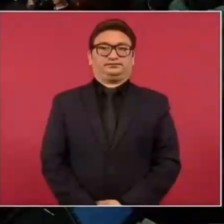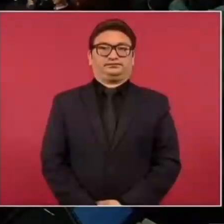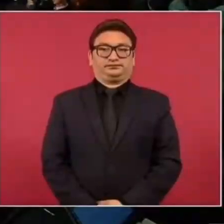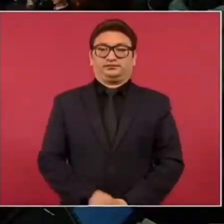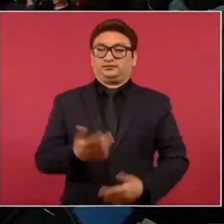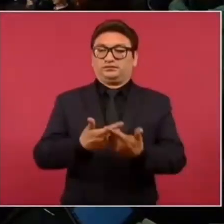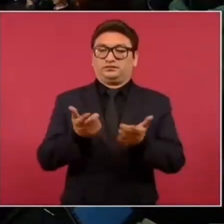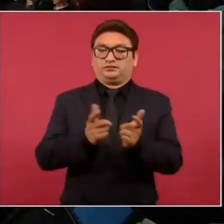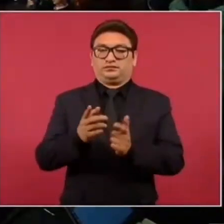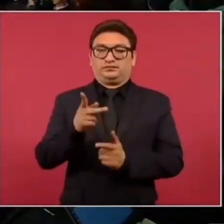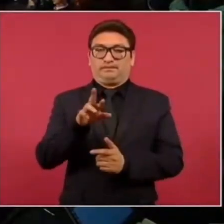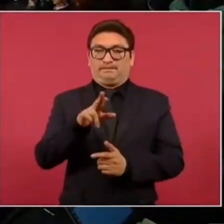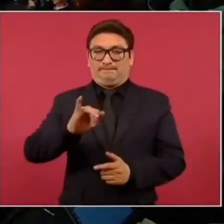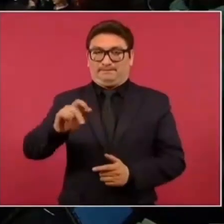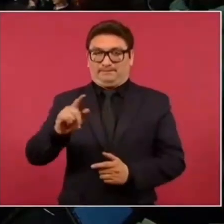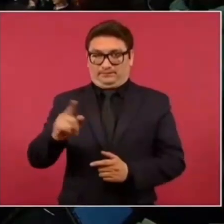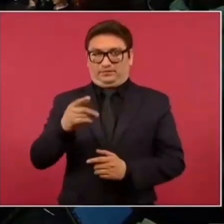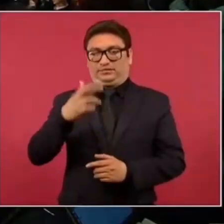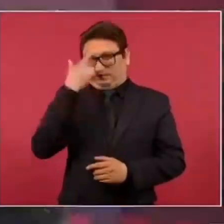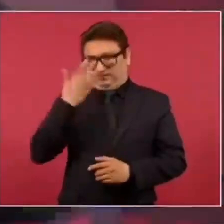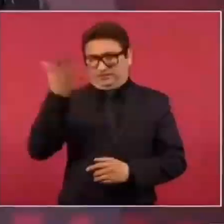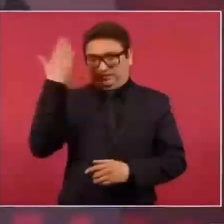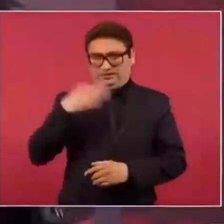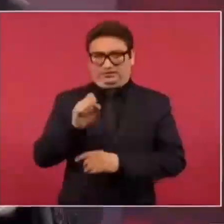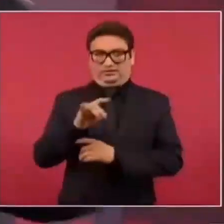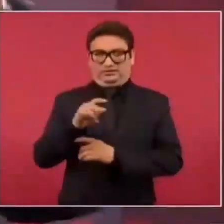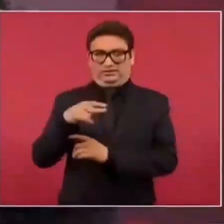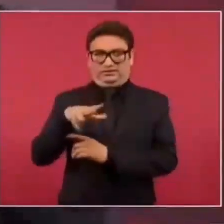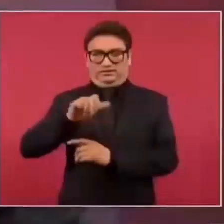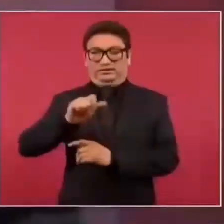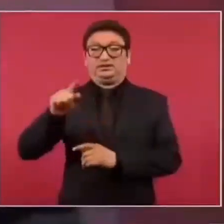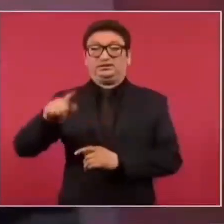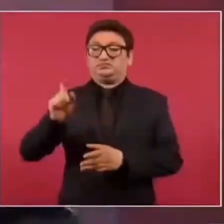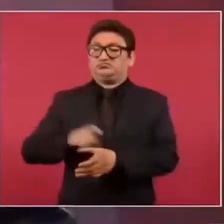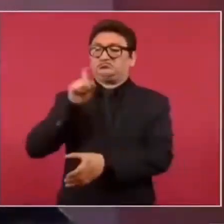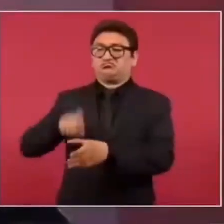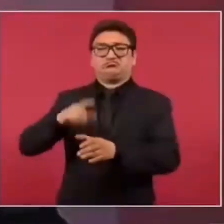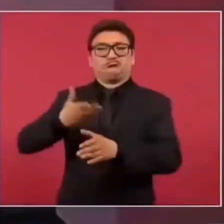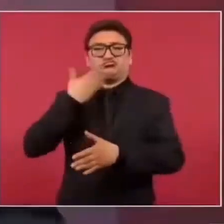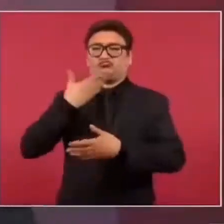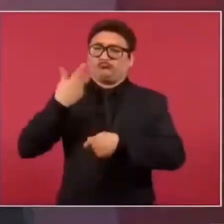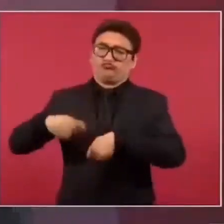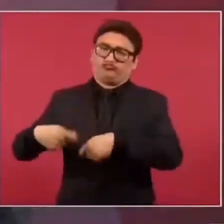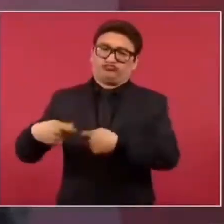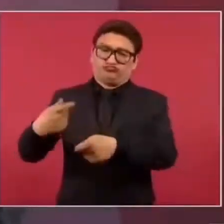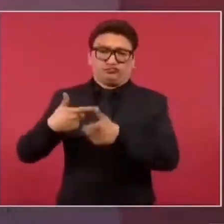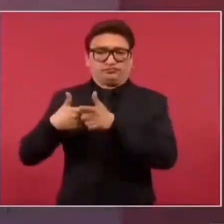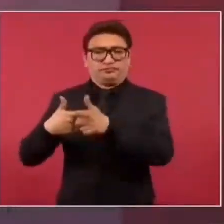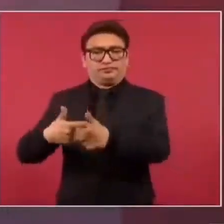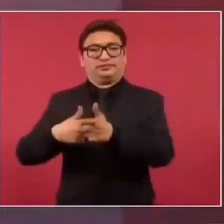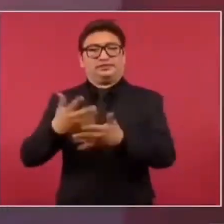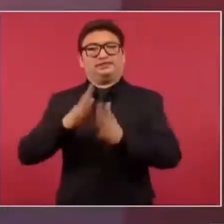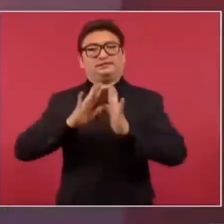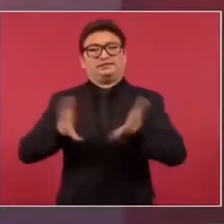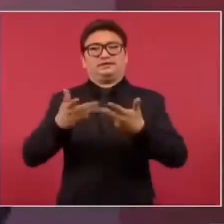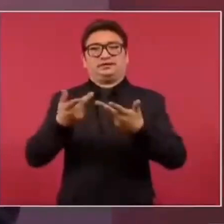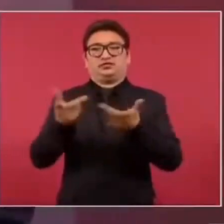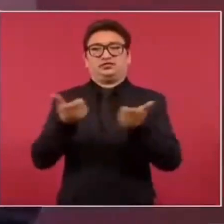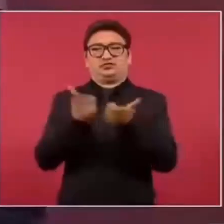se adhieren, se suman a esa política conservadora y ya el